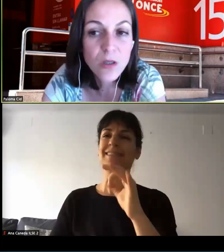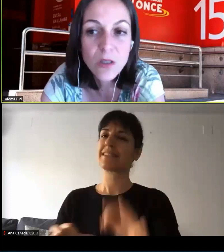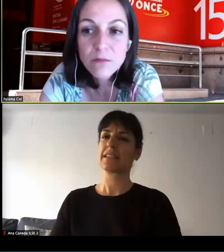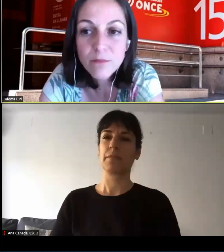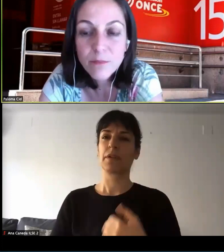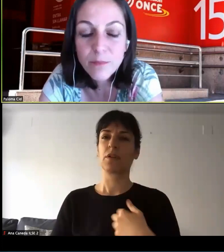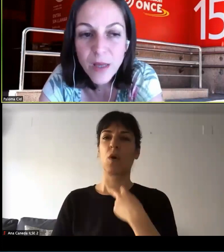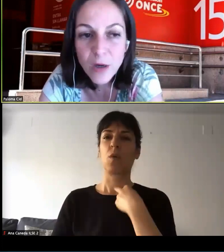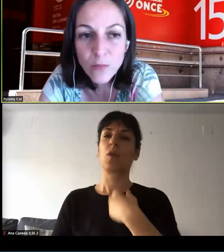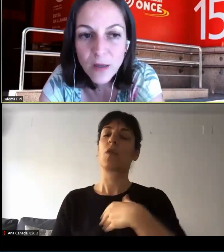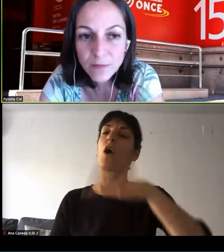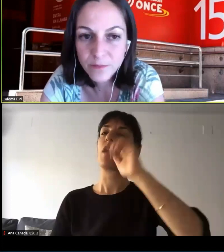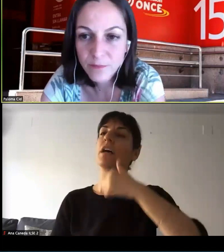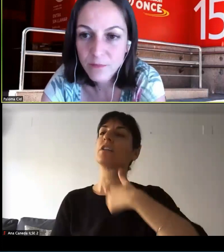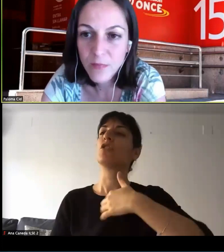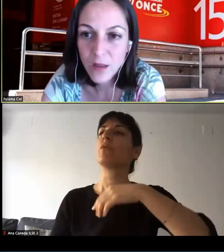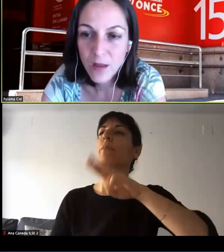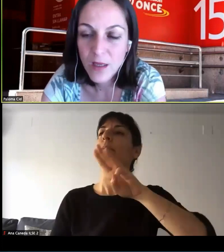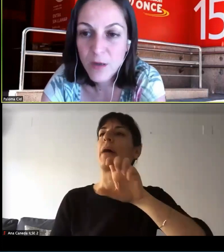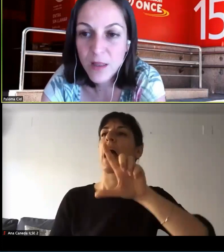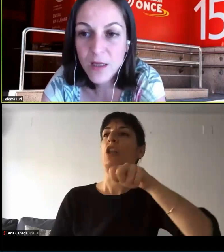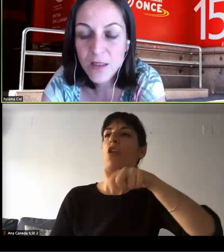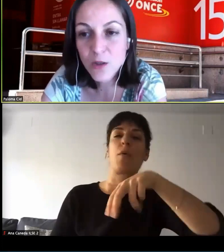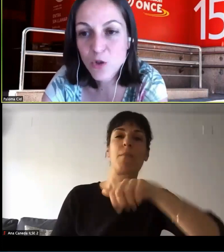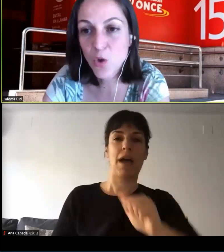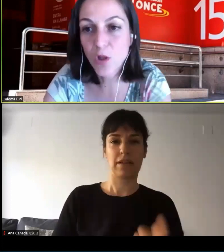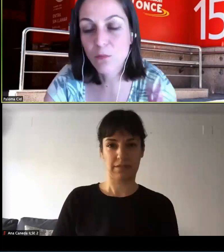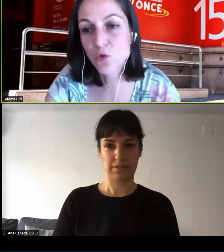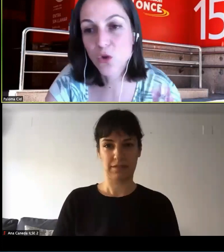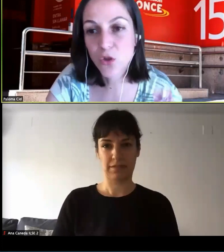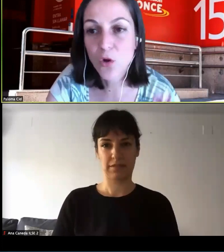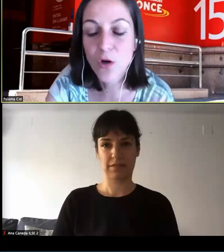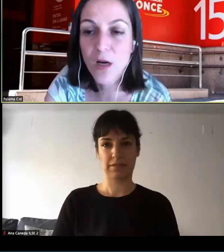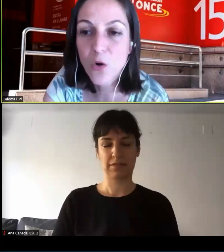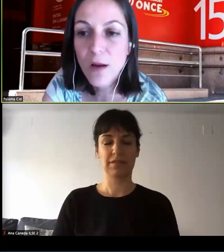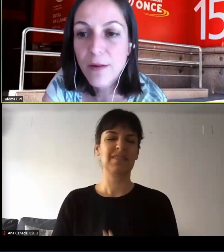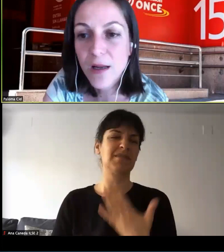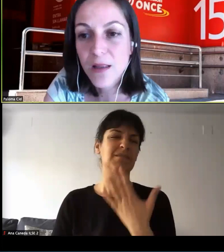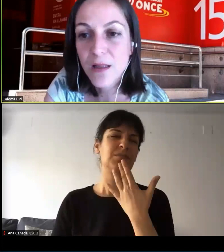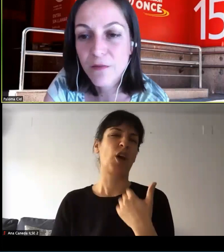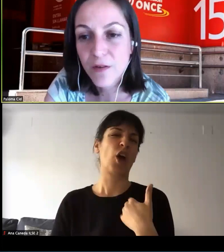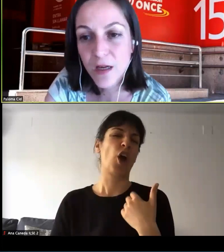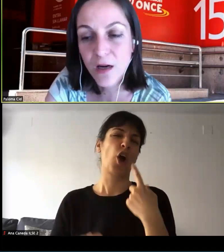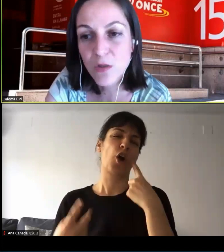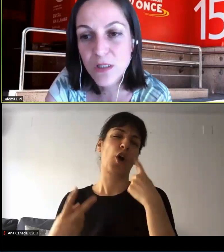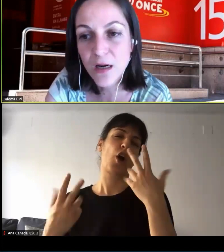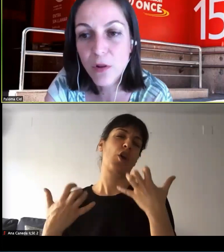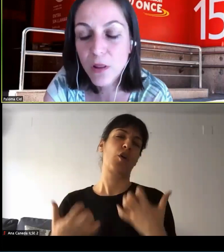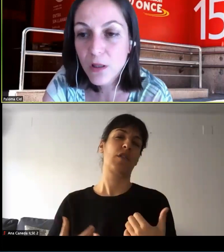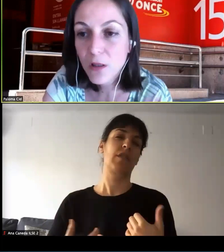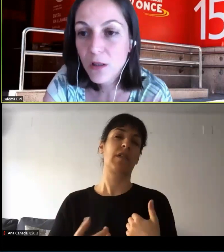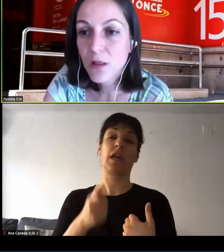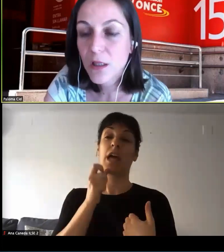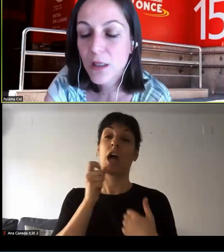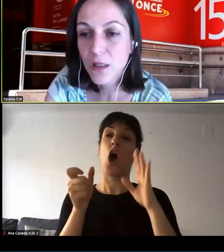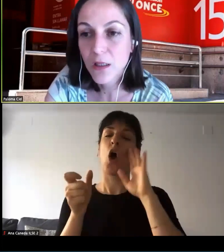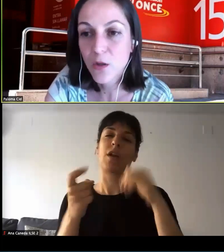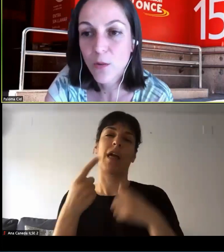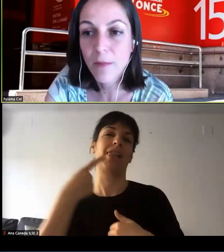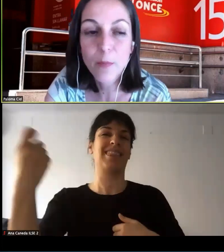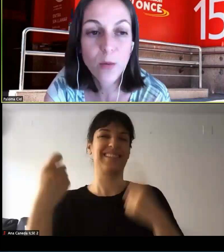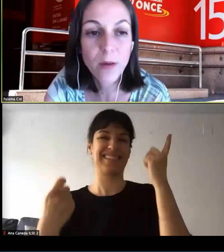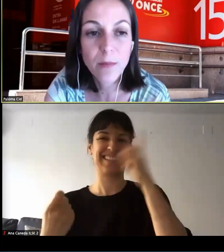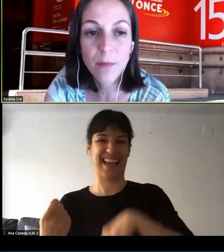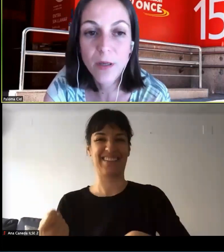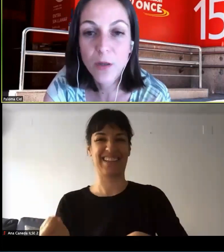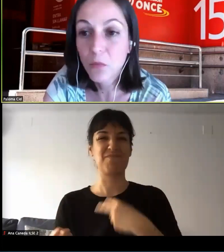decir: hola, soy Paloma. Es verdad que si nos conocen mucho solo con el hola van a identificar nuestra voz y no va a